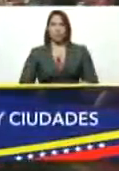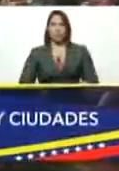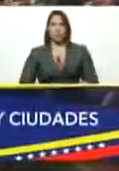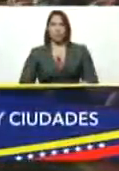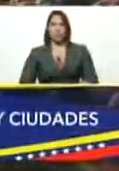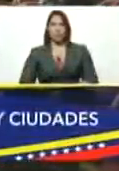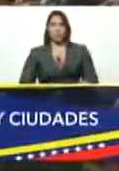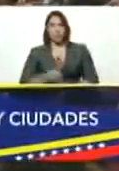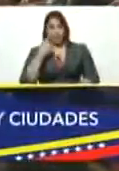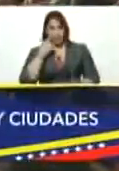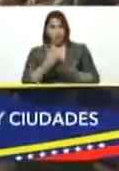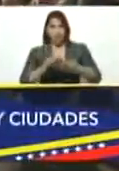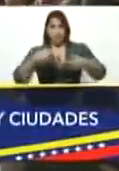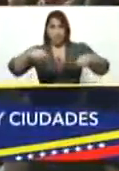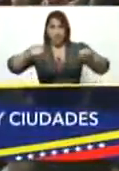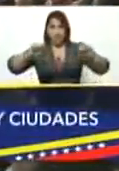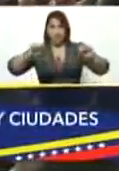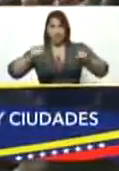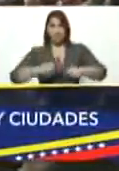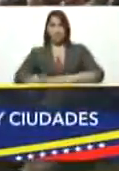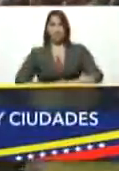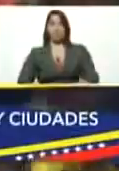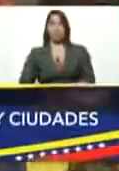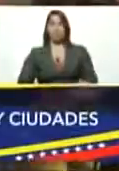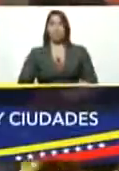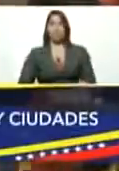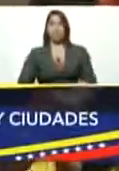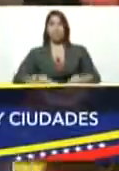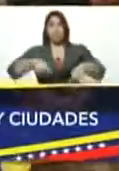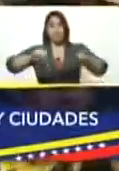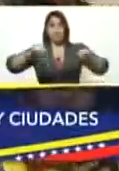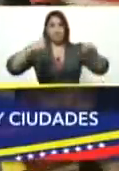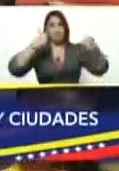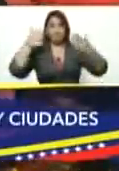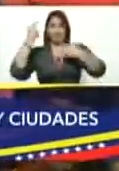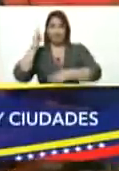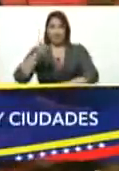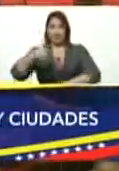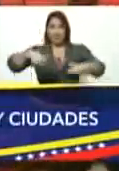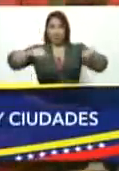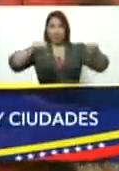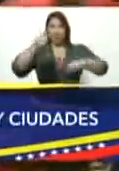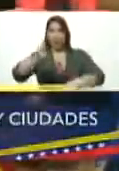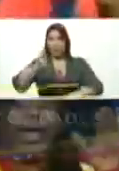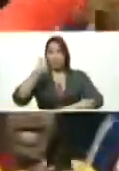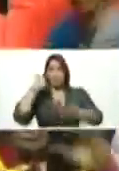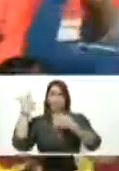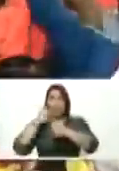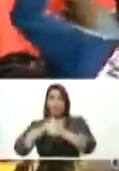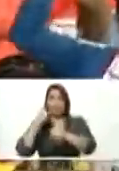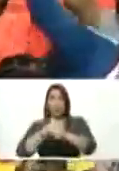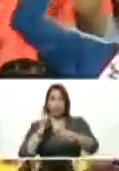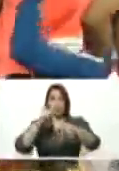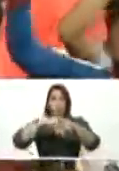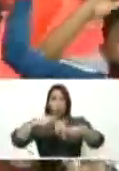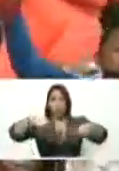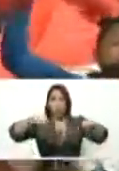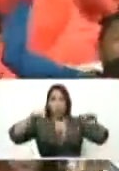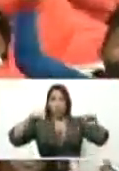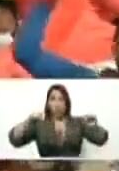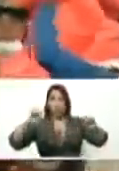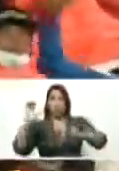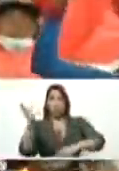mira los motorizados los mototaxis mira los trabajadores desde el líder y